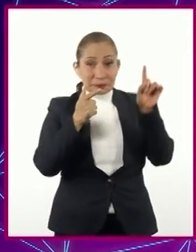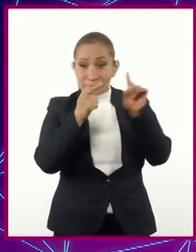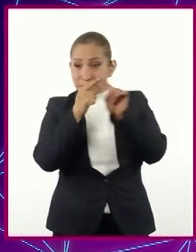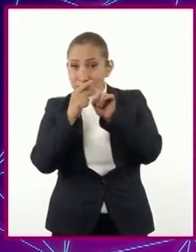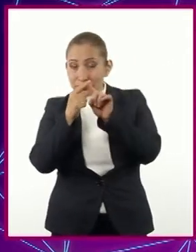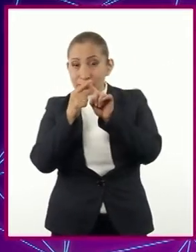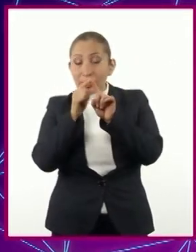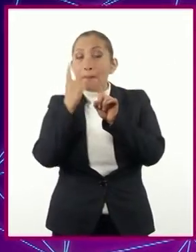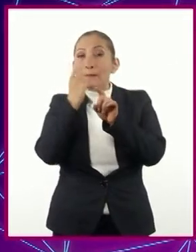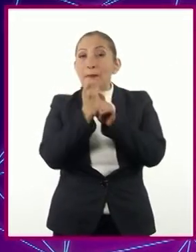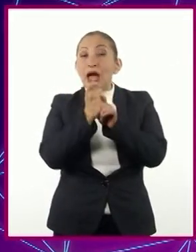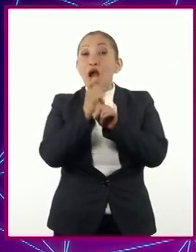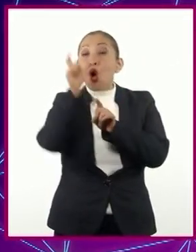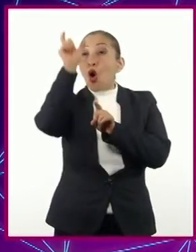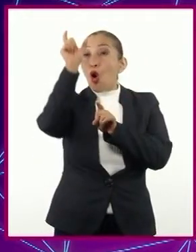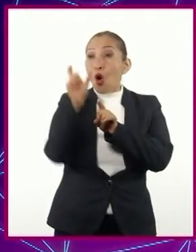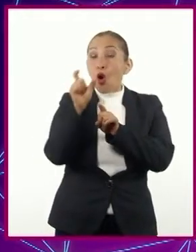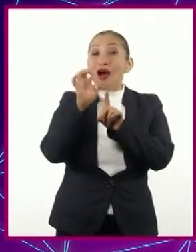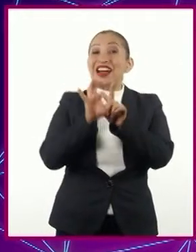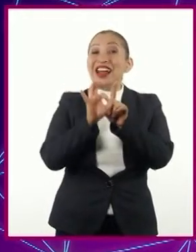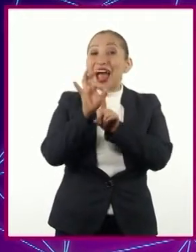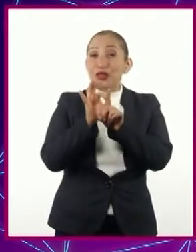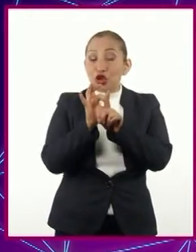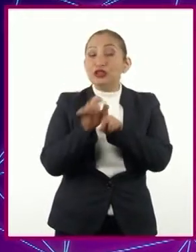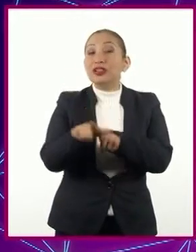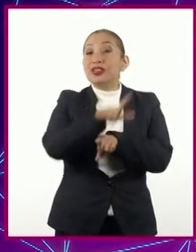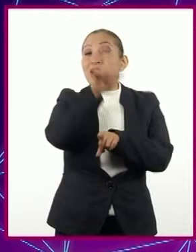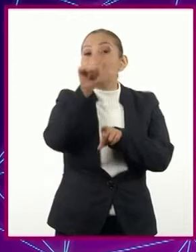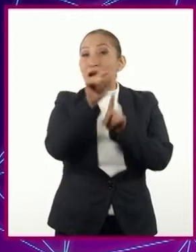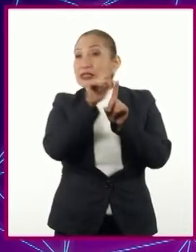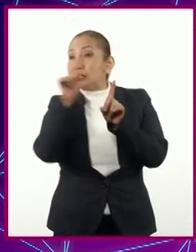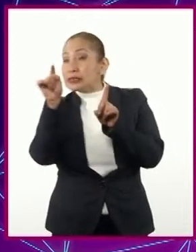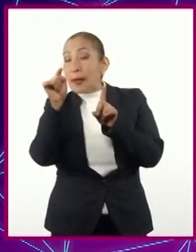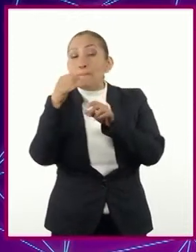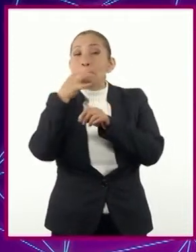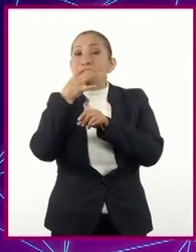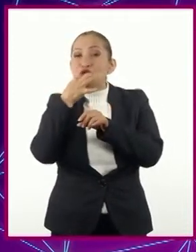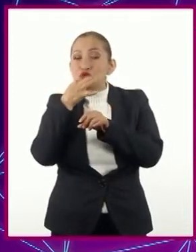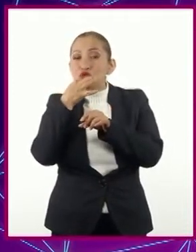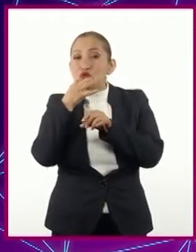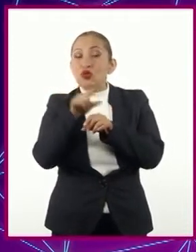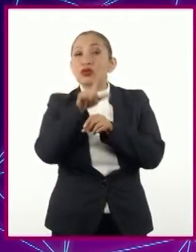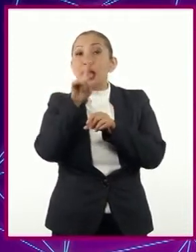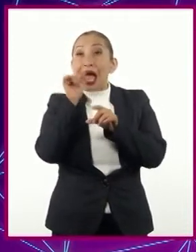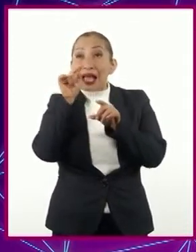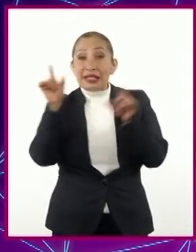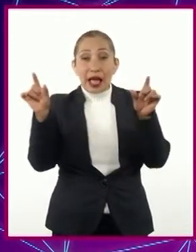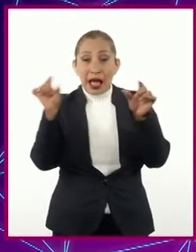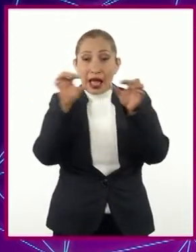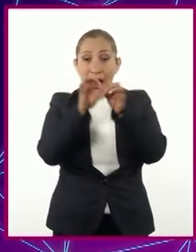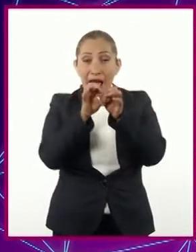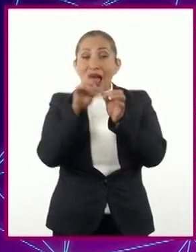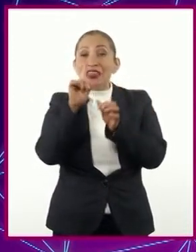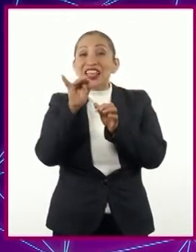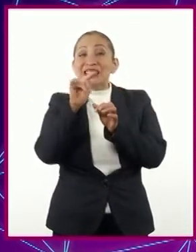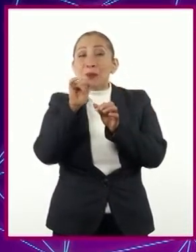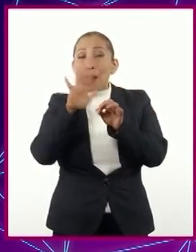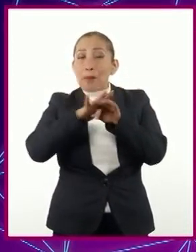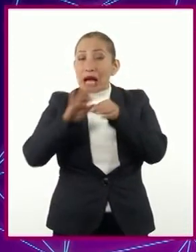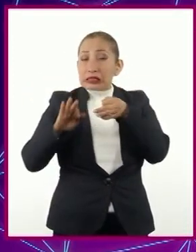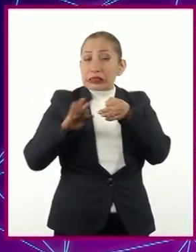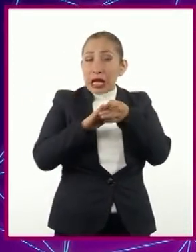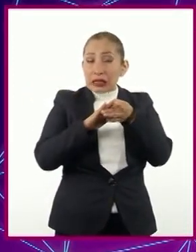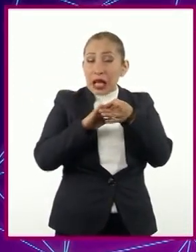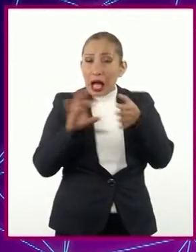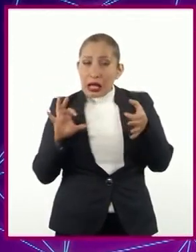se dirigen primero a la columna de grados y después a la de minutos. De esta forma se encuentra el decimal más cercano y